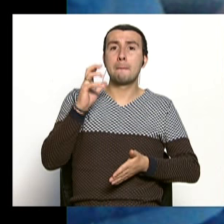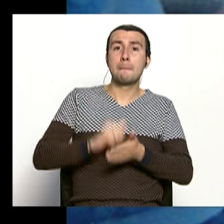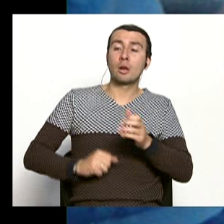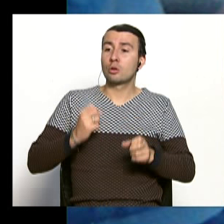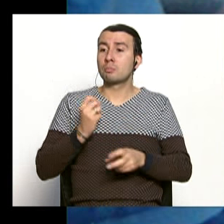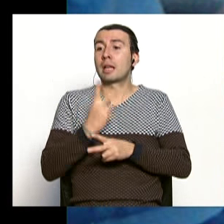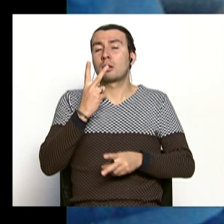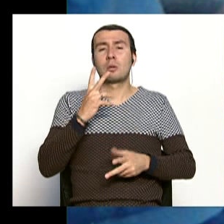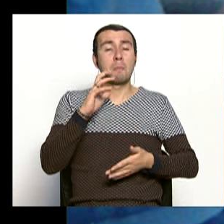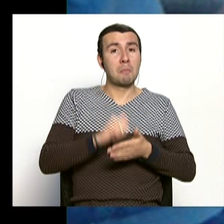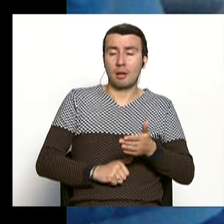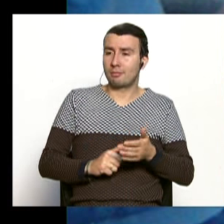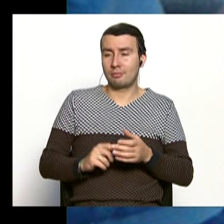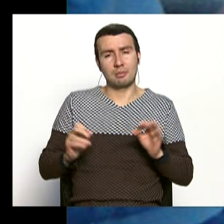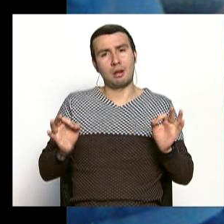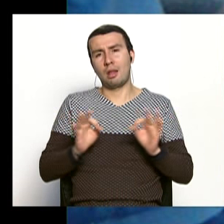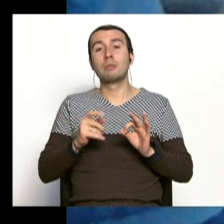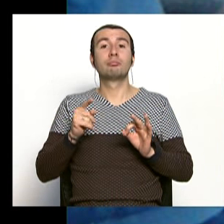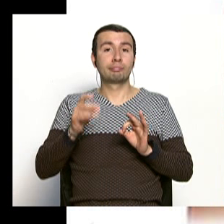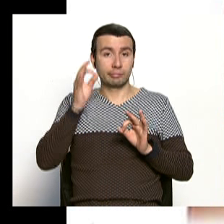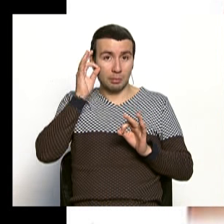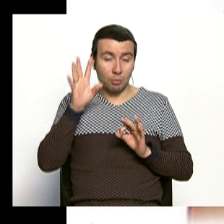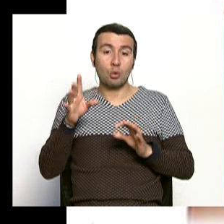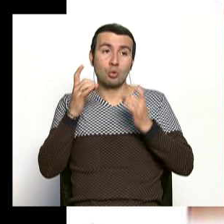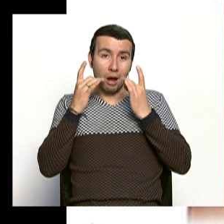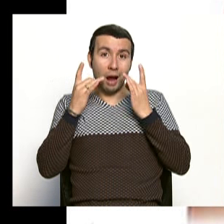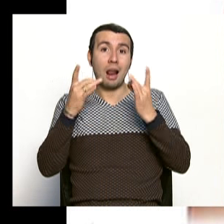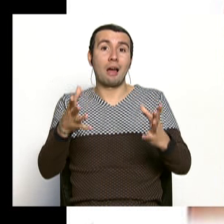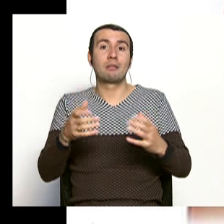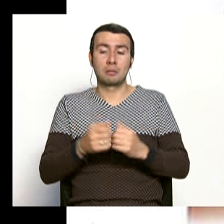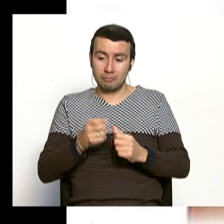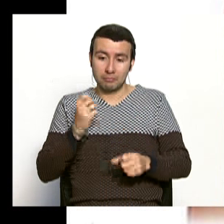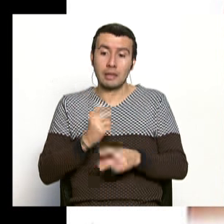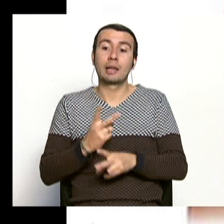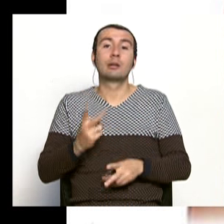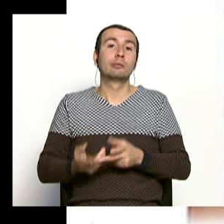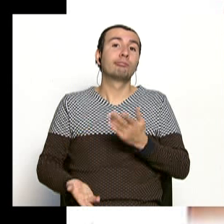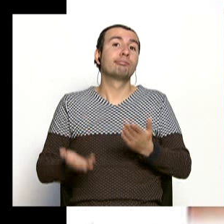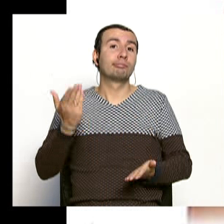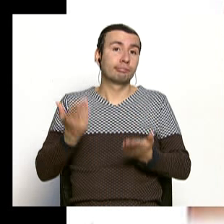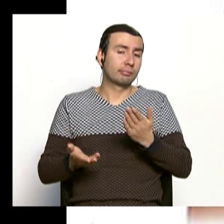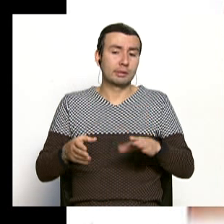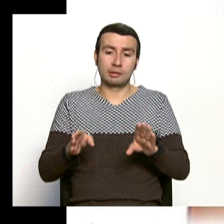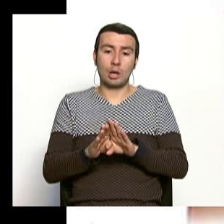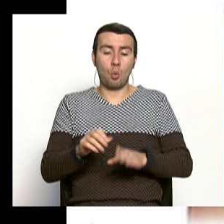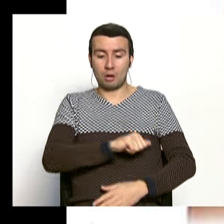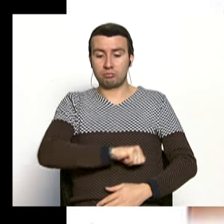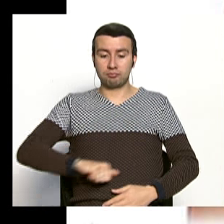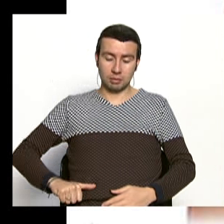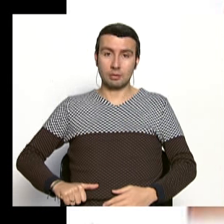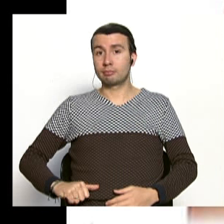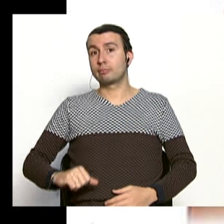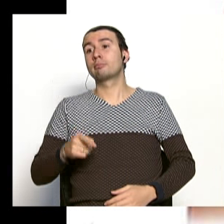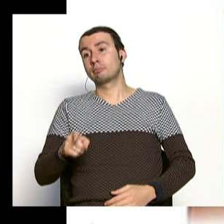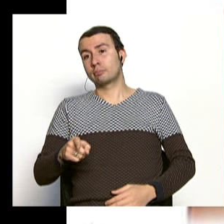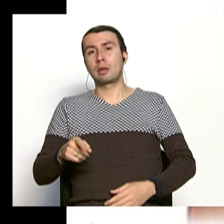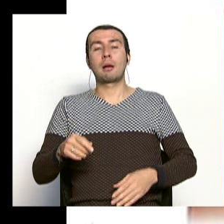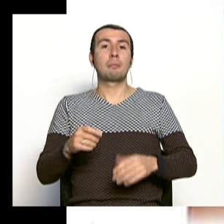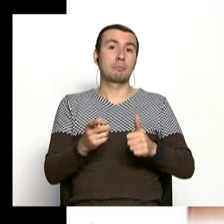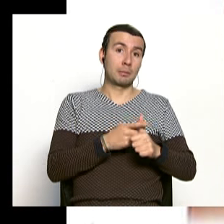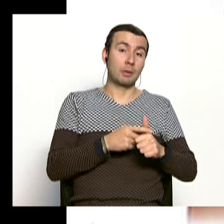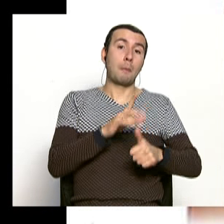menos complicaciones puede tener potencialmente muchos riesgos y muchas complicaciones sobre todo si no se está en unas